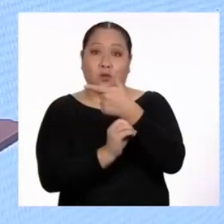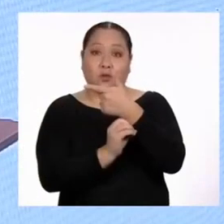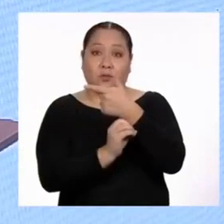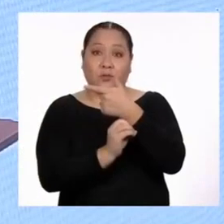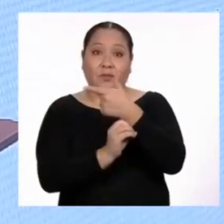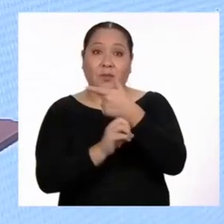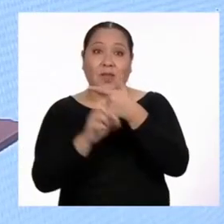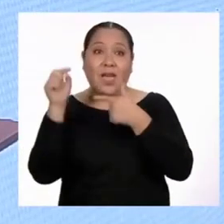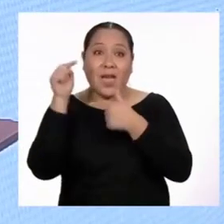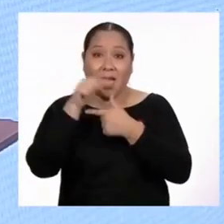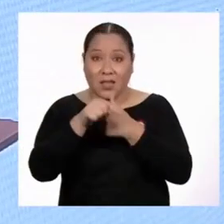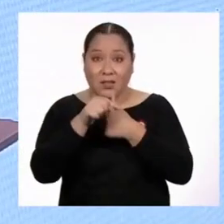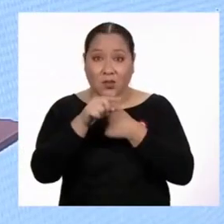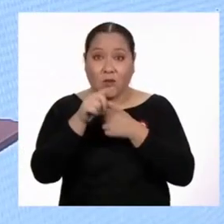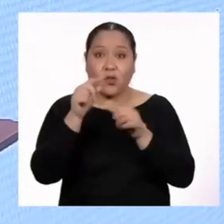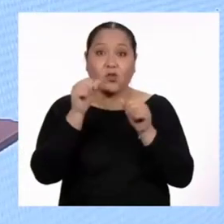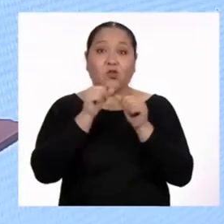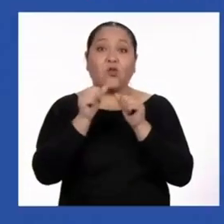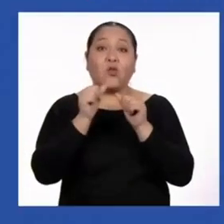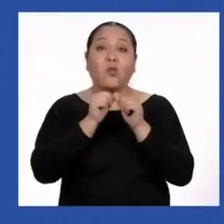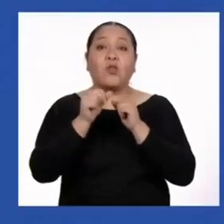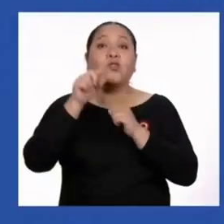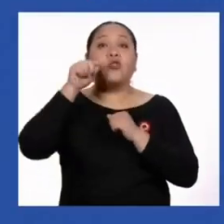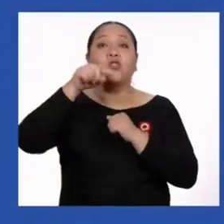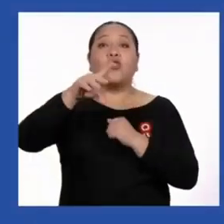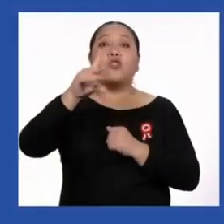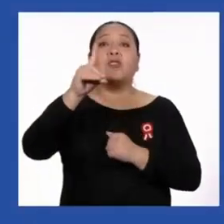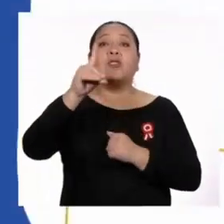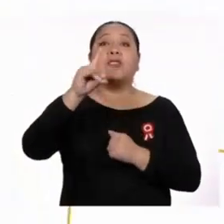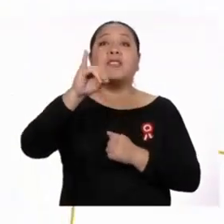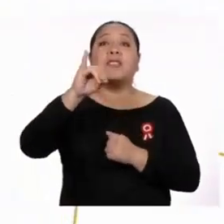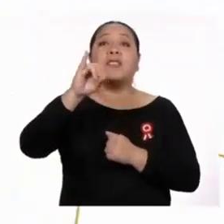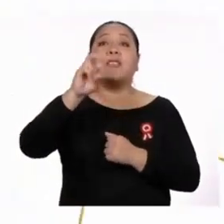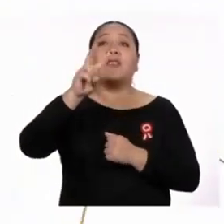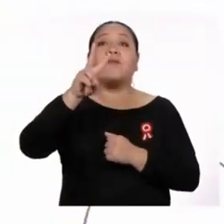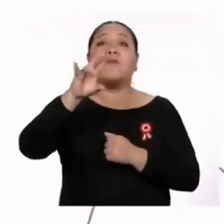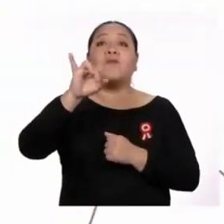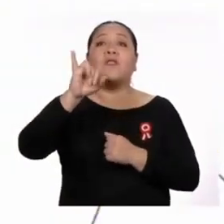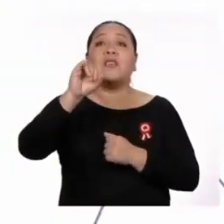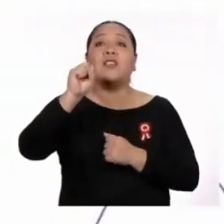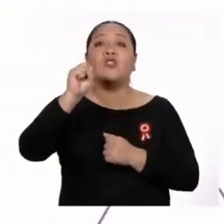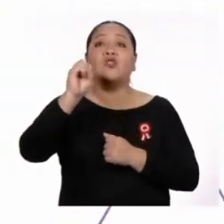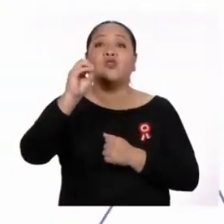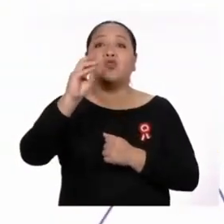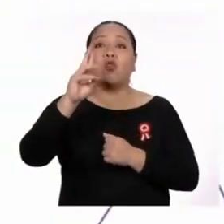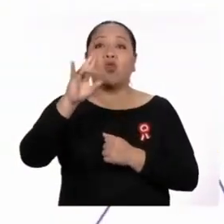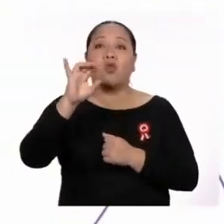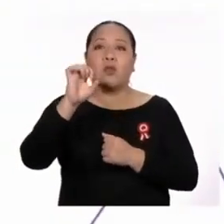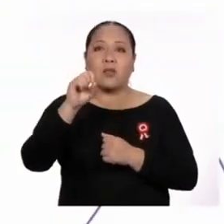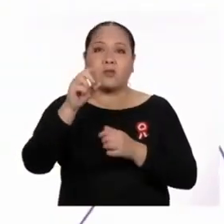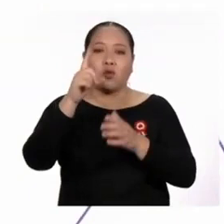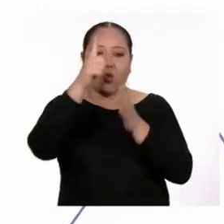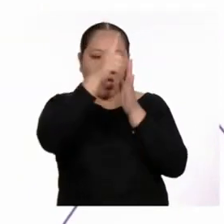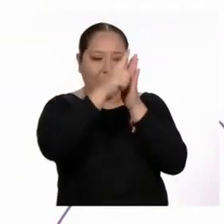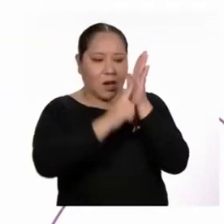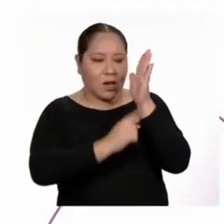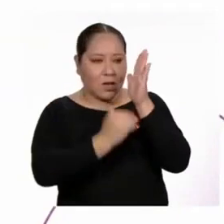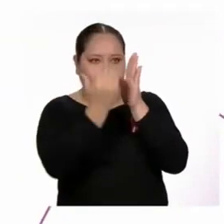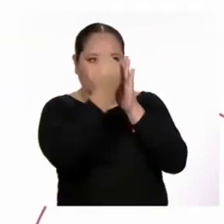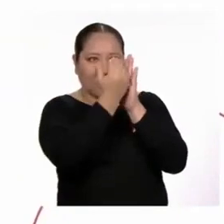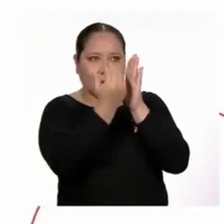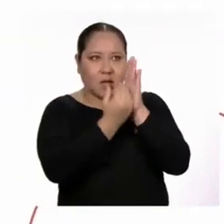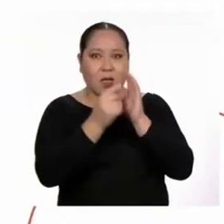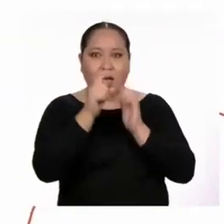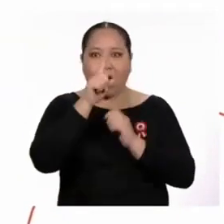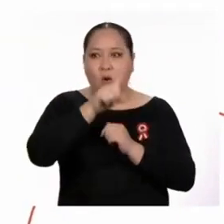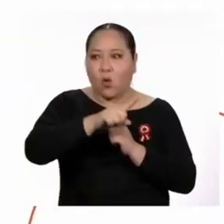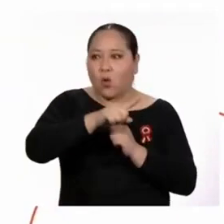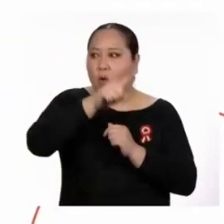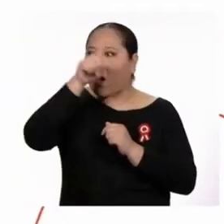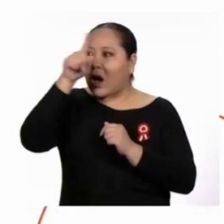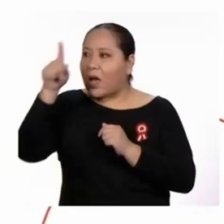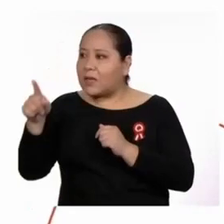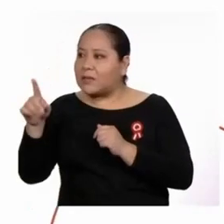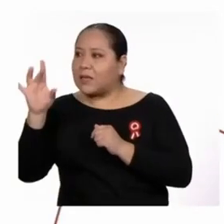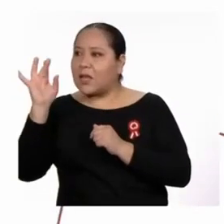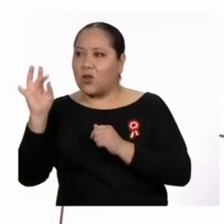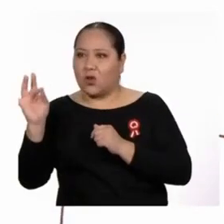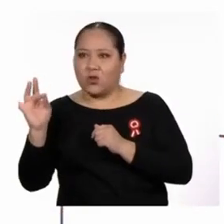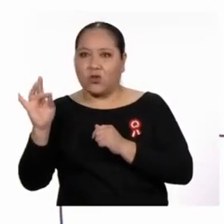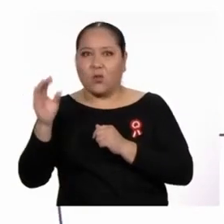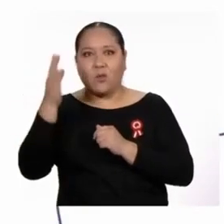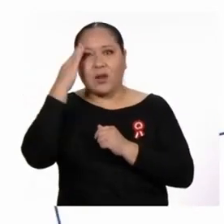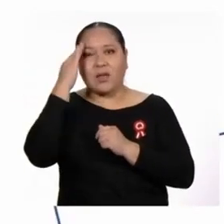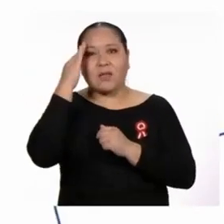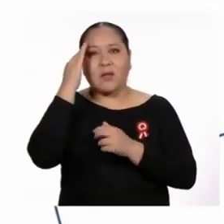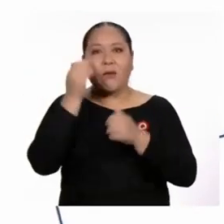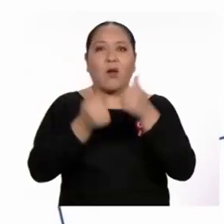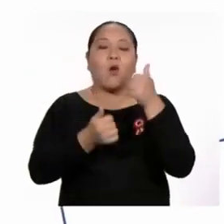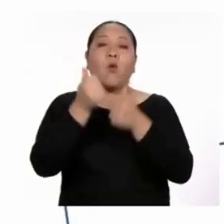Esos serán los divisores. Haremos una lista de los números del 1 al 8 para reconocer